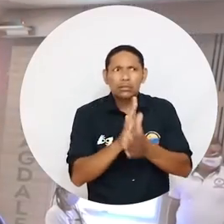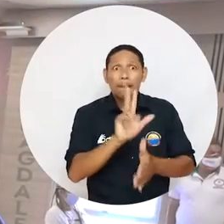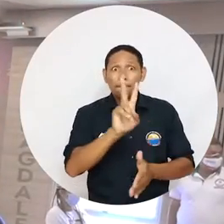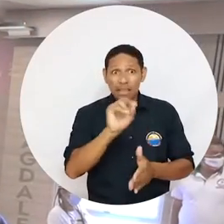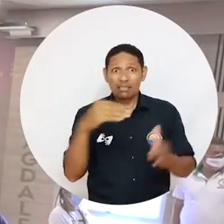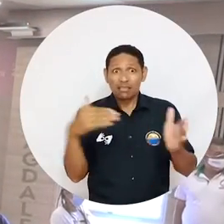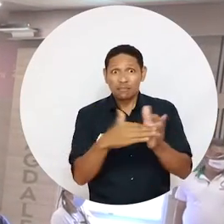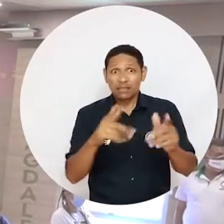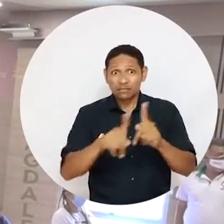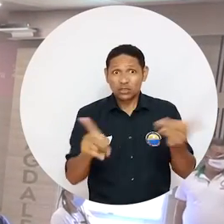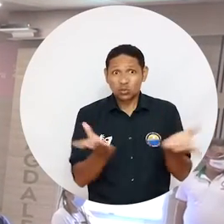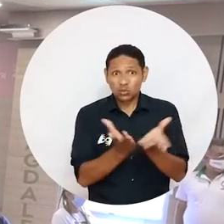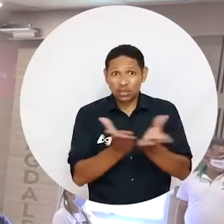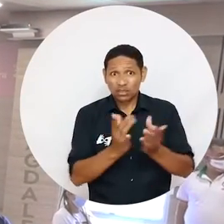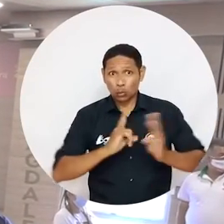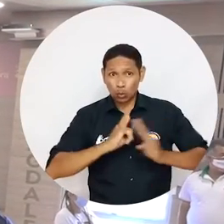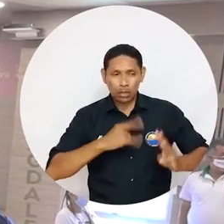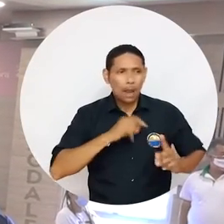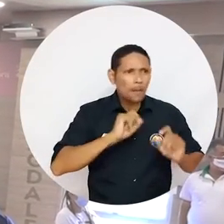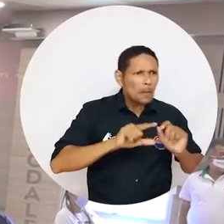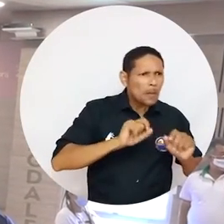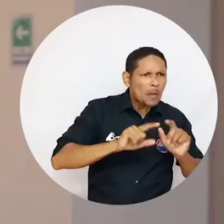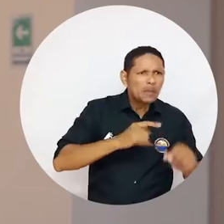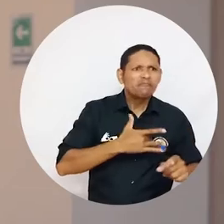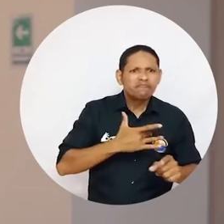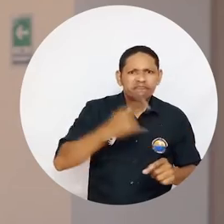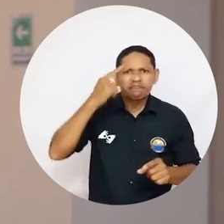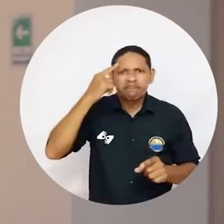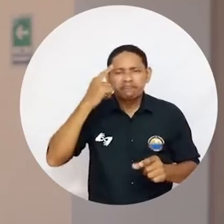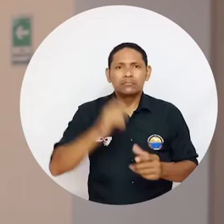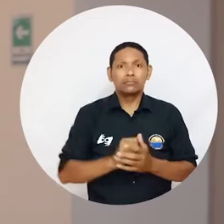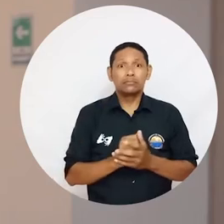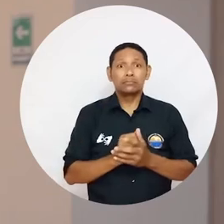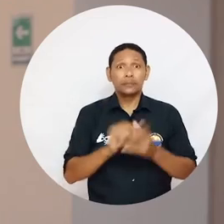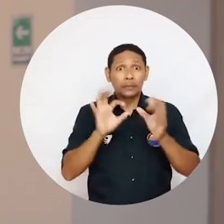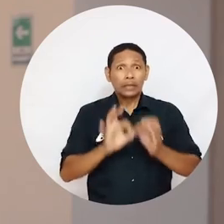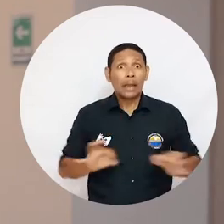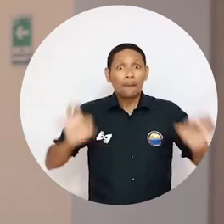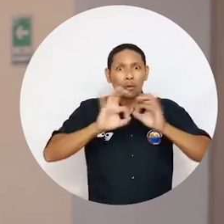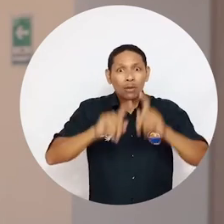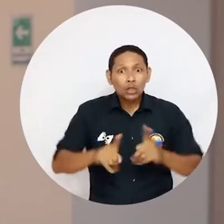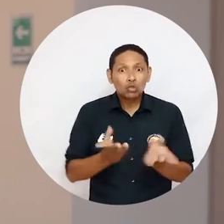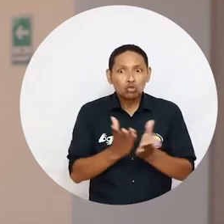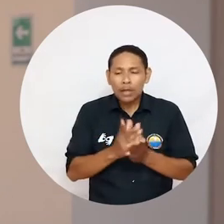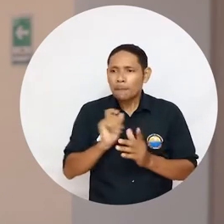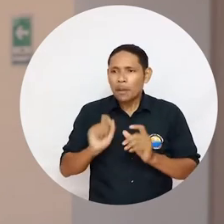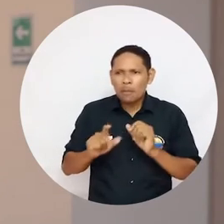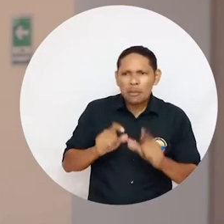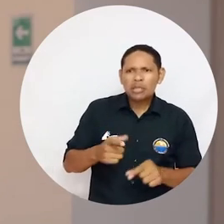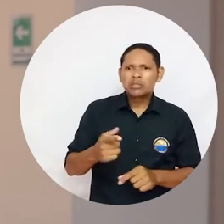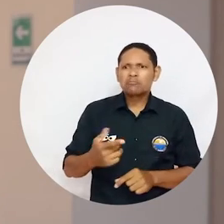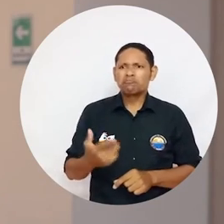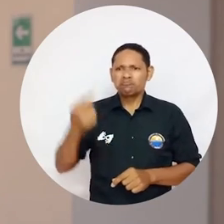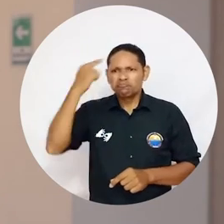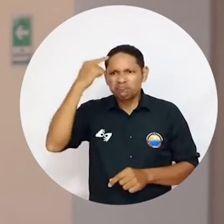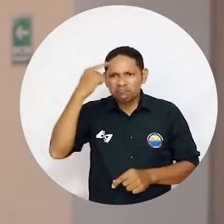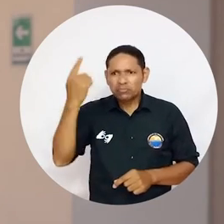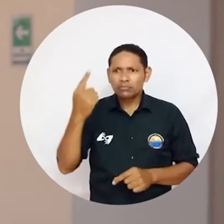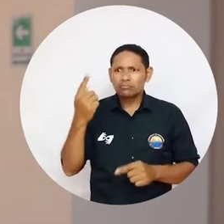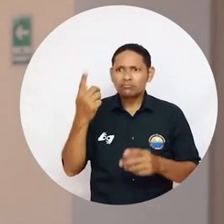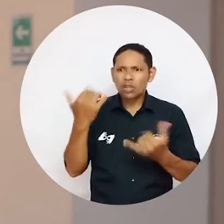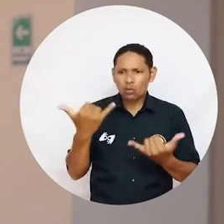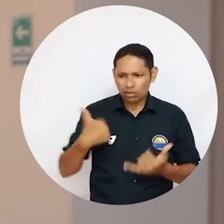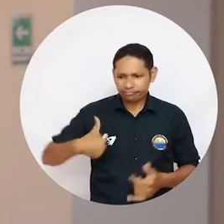saber qué piensan los 20.000 estudiantes de esta institución. Es importante preguntarle al estudiantado, de pronto, cuál es su posición